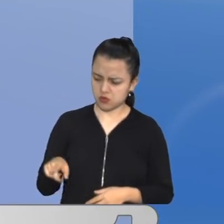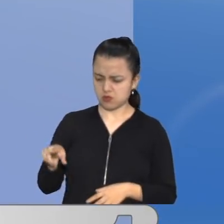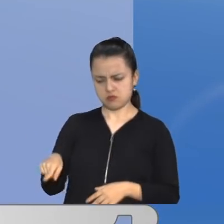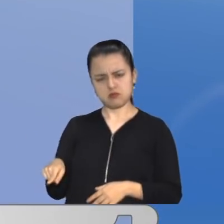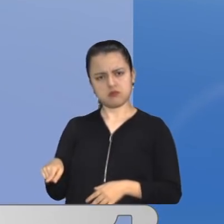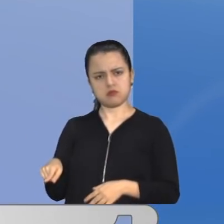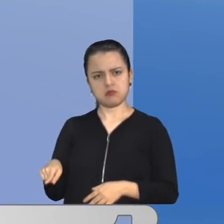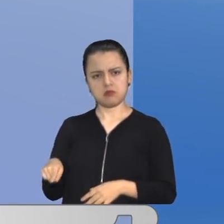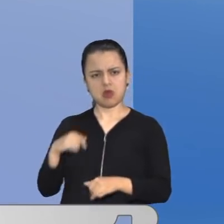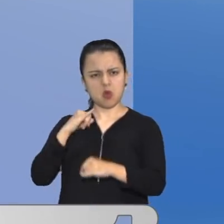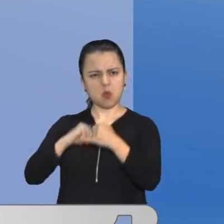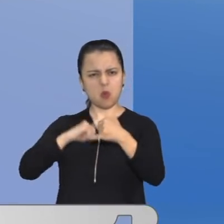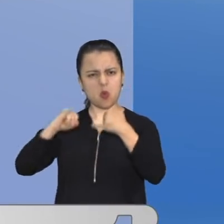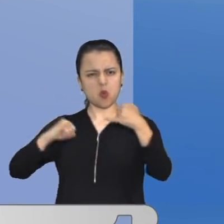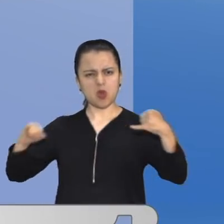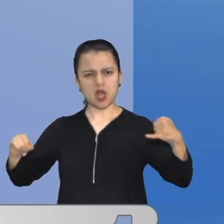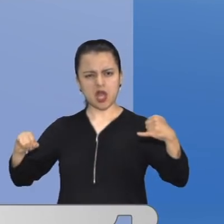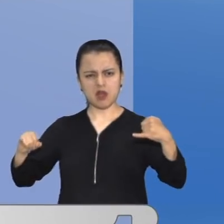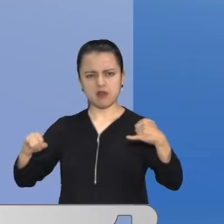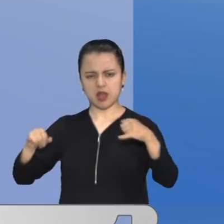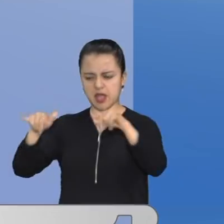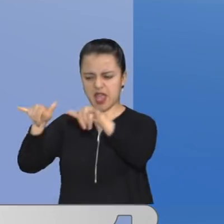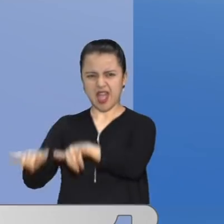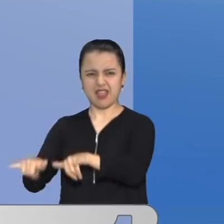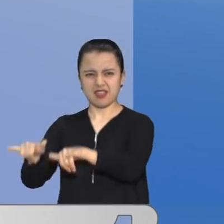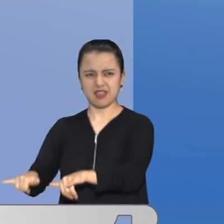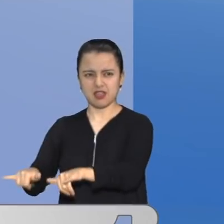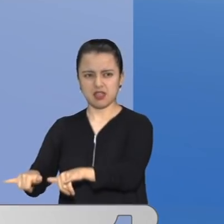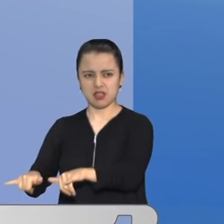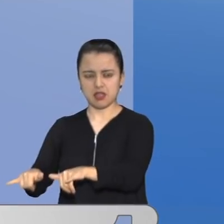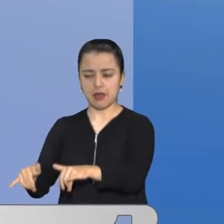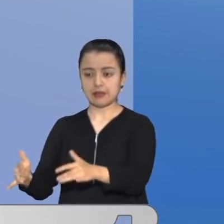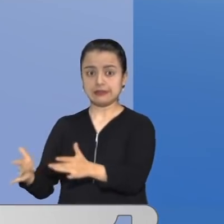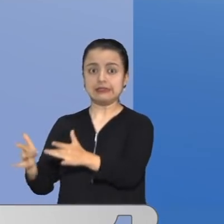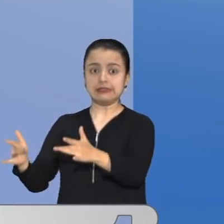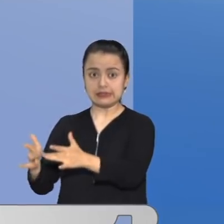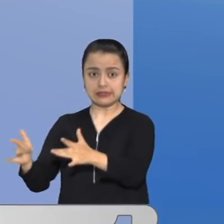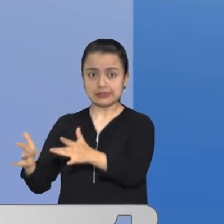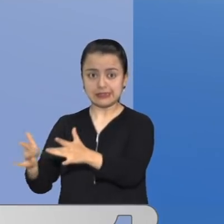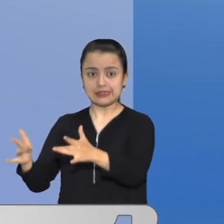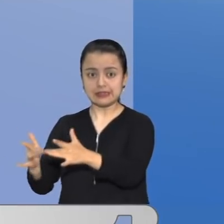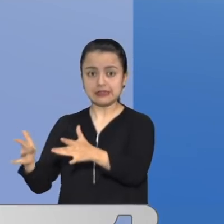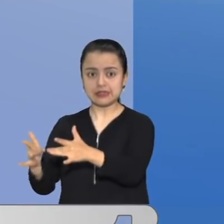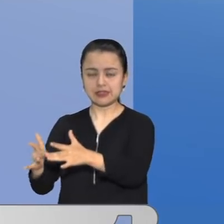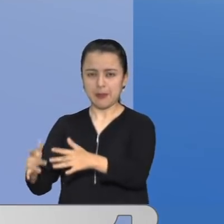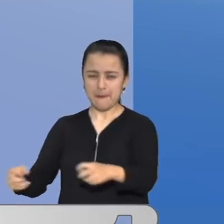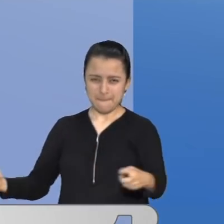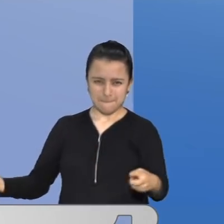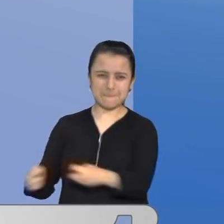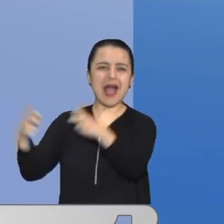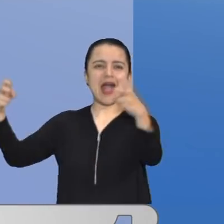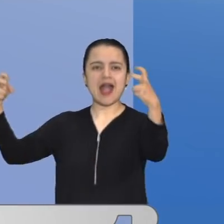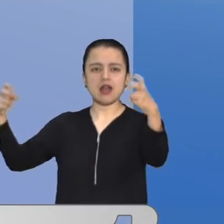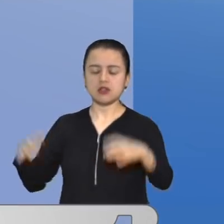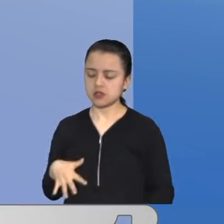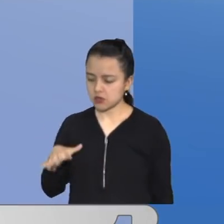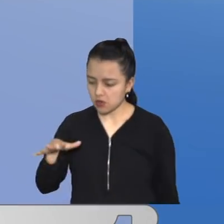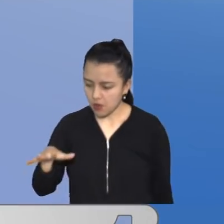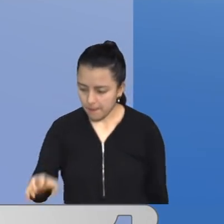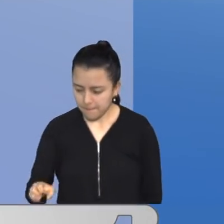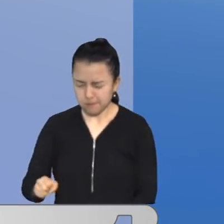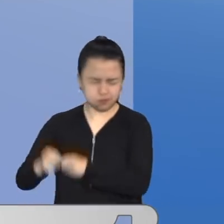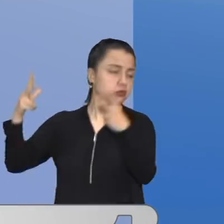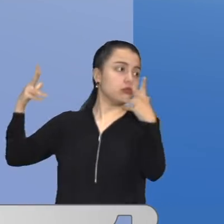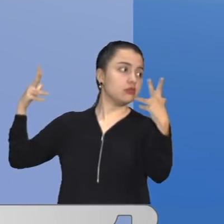aparentemente había un cable de alta tensión en el suelo que estaba haciendo contacto con esta reja e inmediatamente recibió una descarga